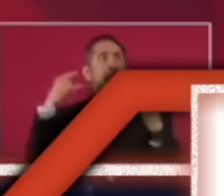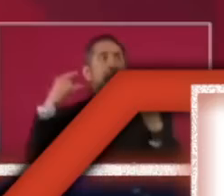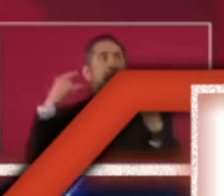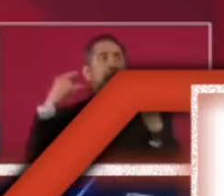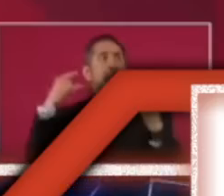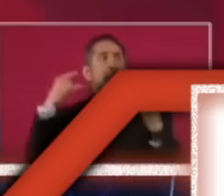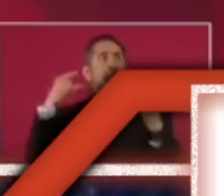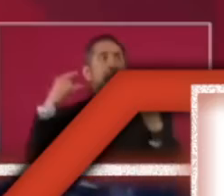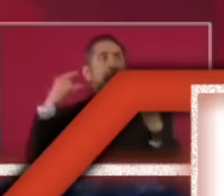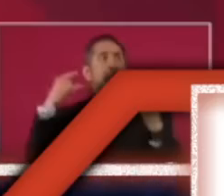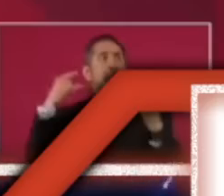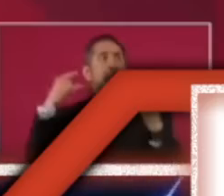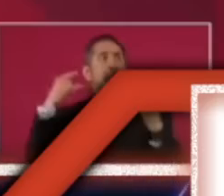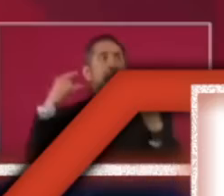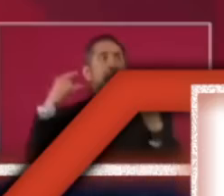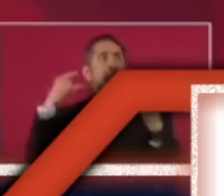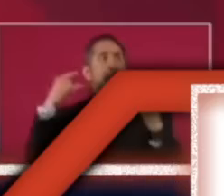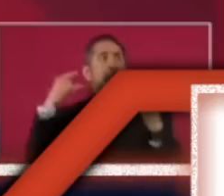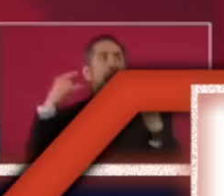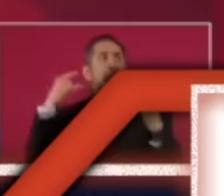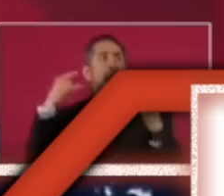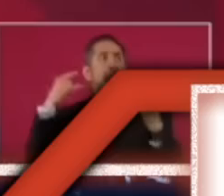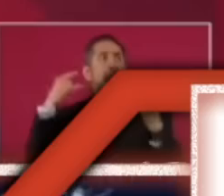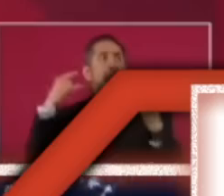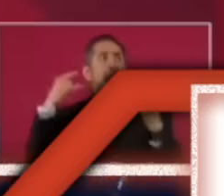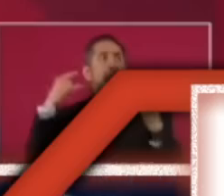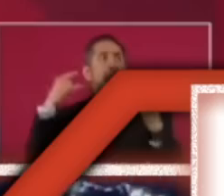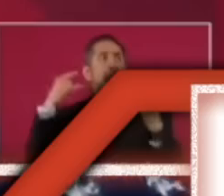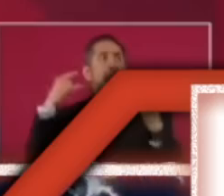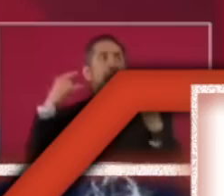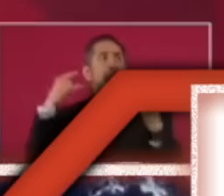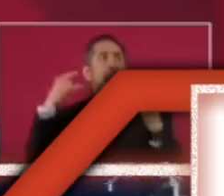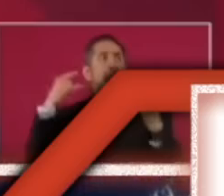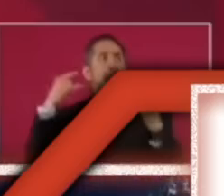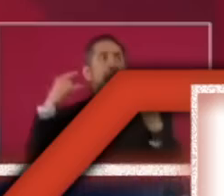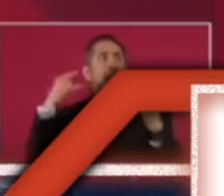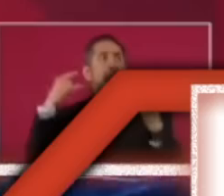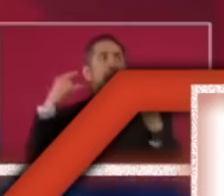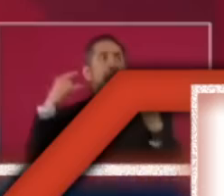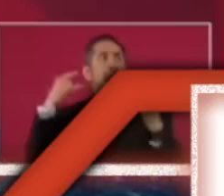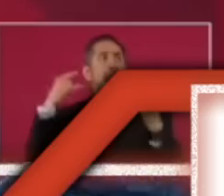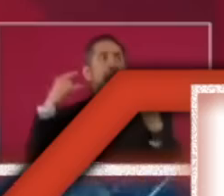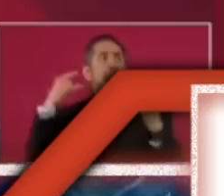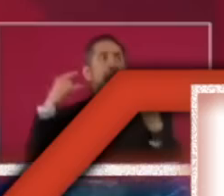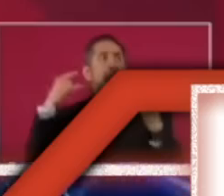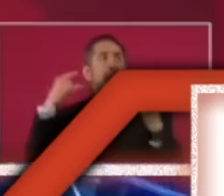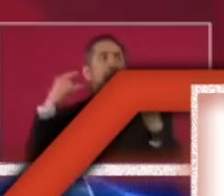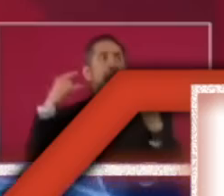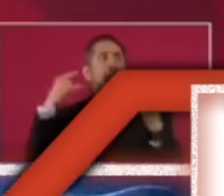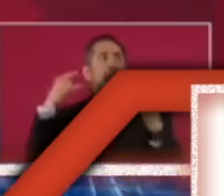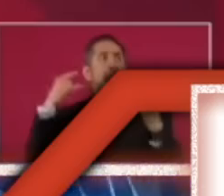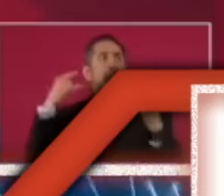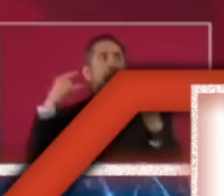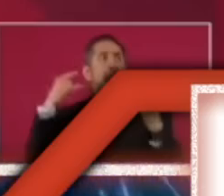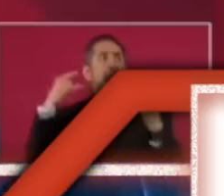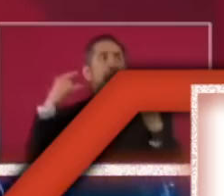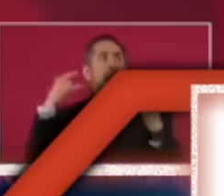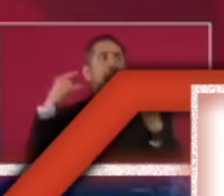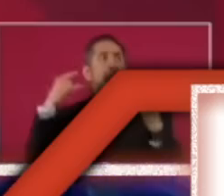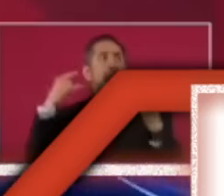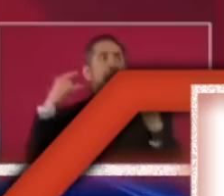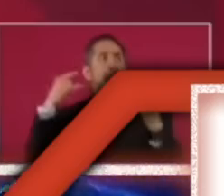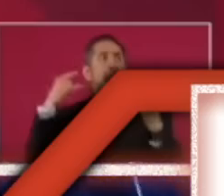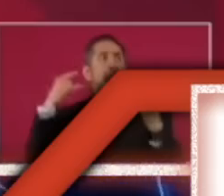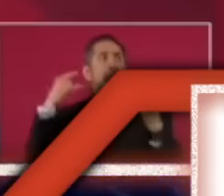pues, enfermos de odio, ¿no? Están enfermos ellos, pero de odio. Amigos, amigas, yo les dejo con esta información. Gracias por